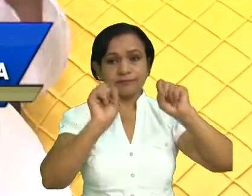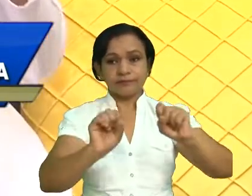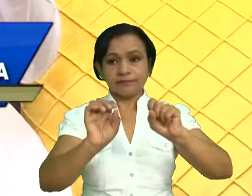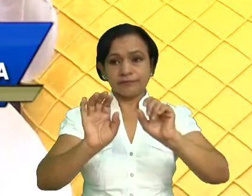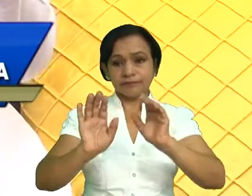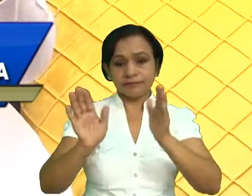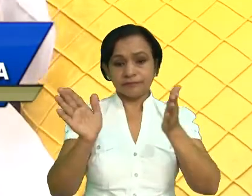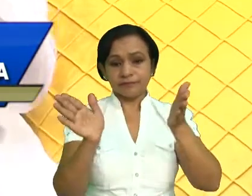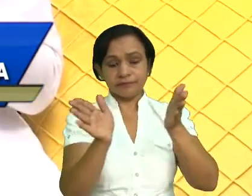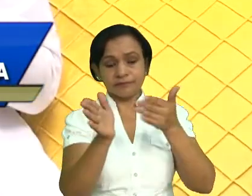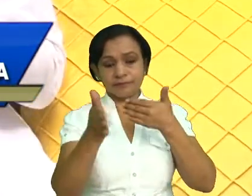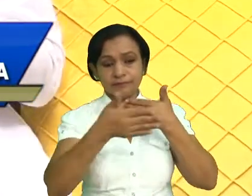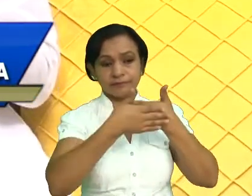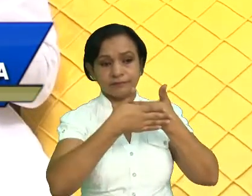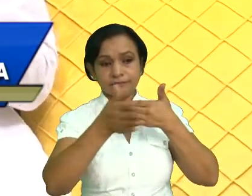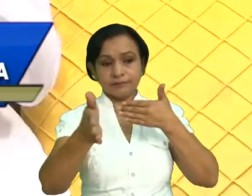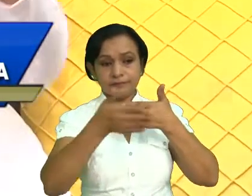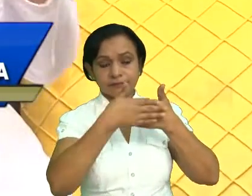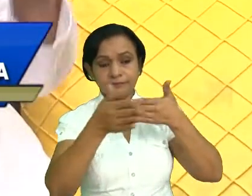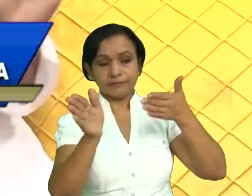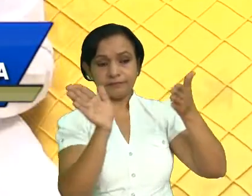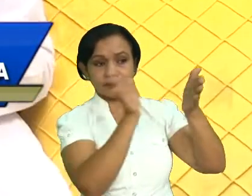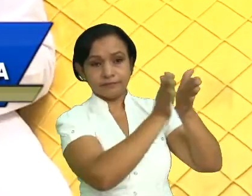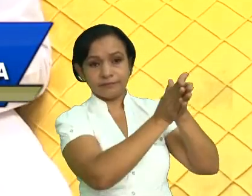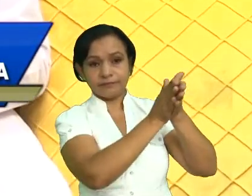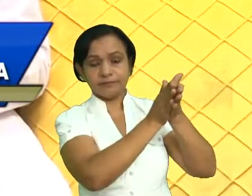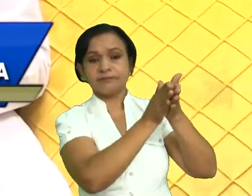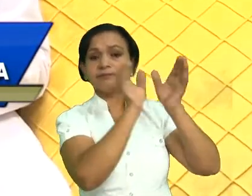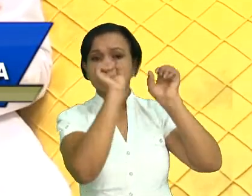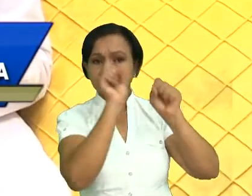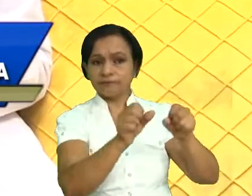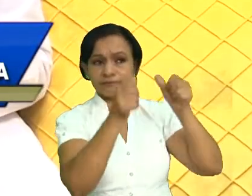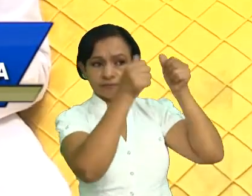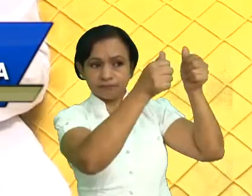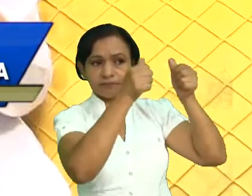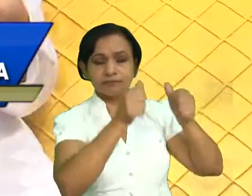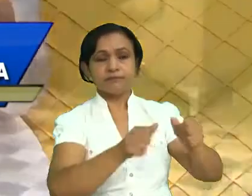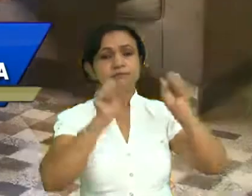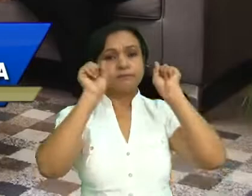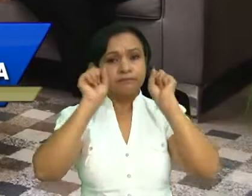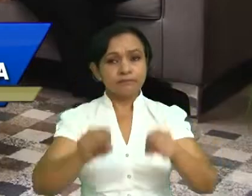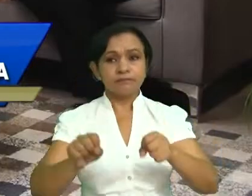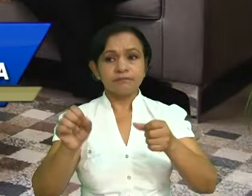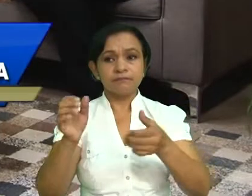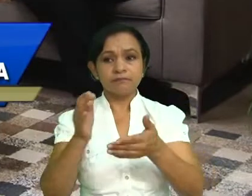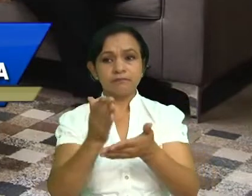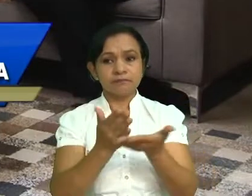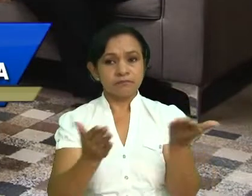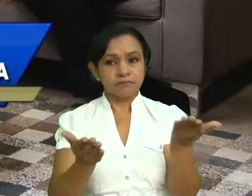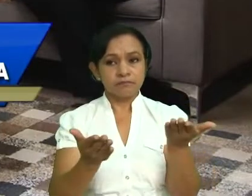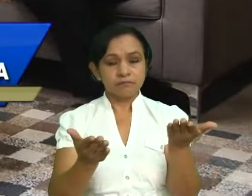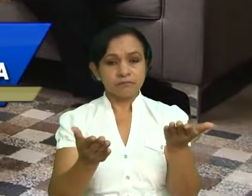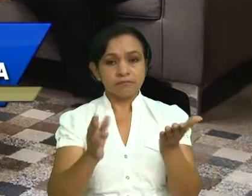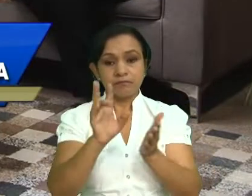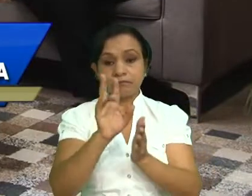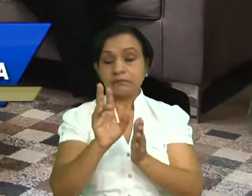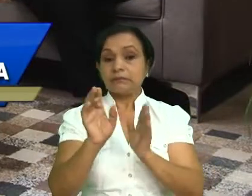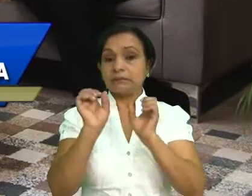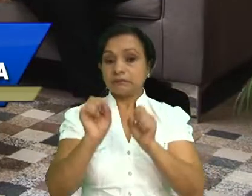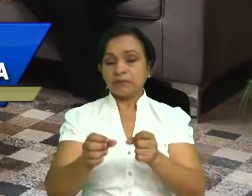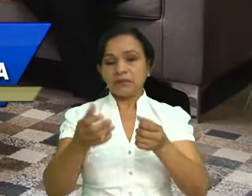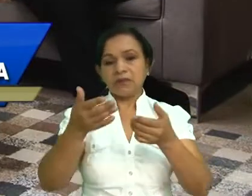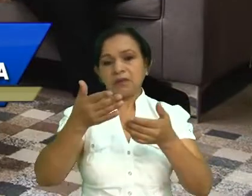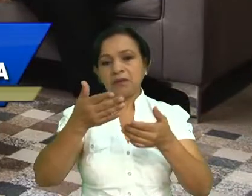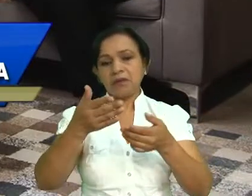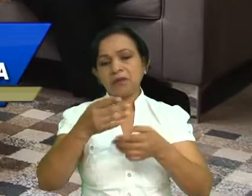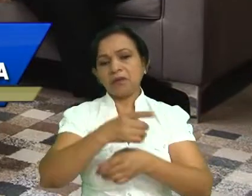en la puerta de un lugarcito donde nosotros tenemos, porque a veces hay... perdemos la percepción del riesgo. Ya cuando